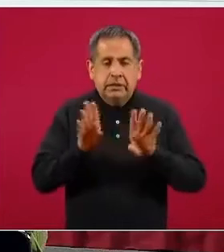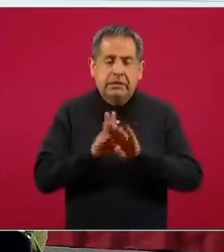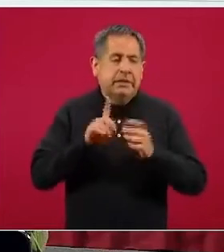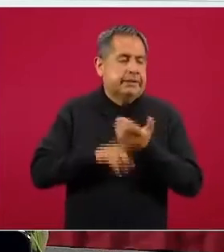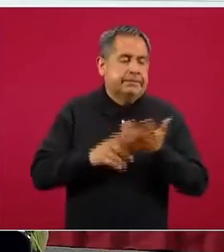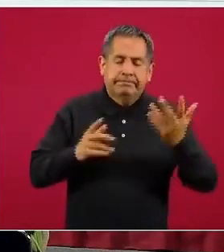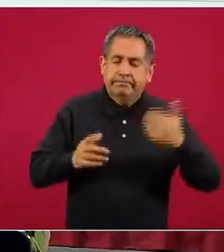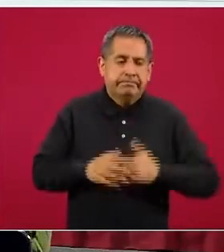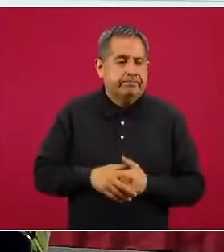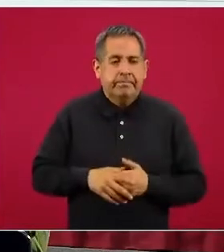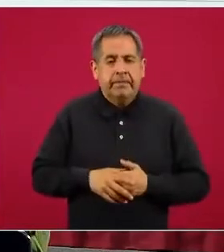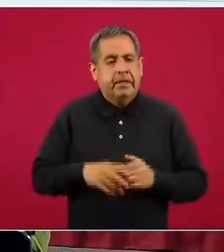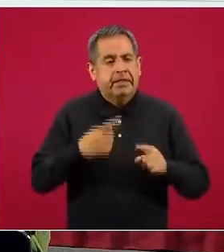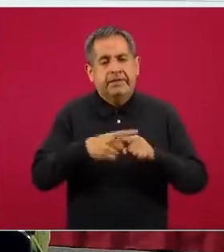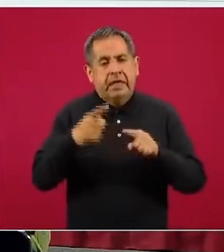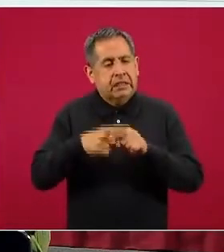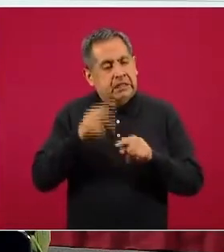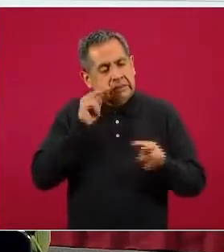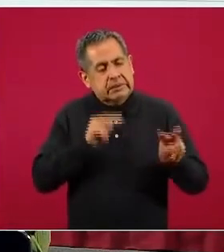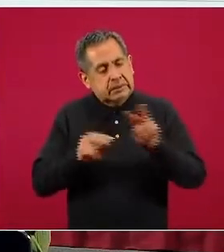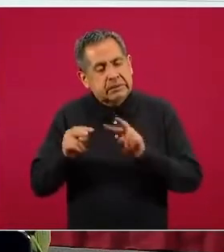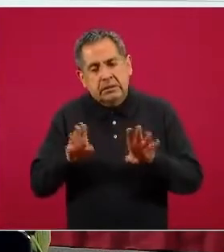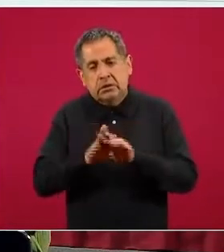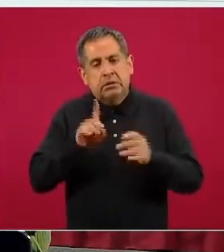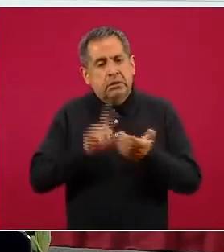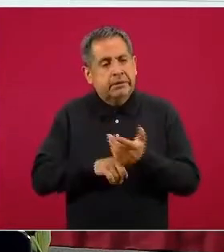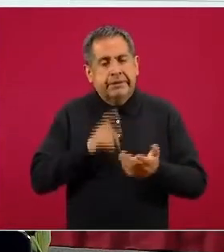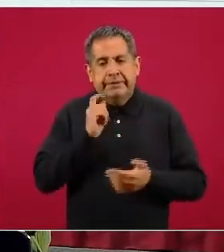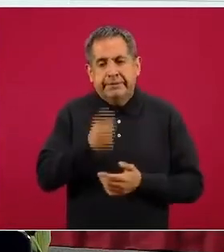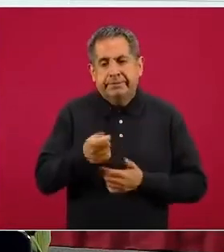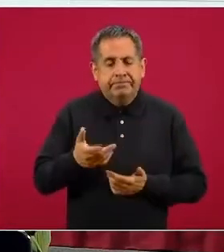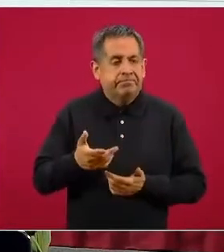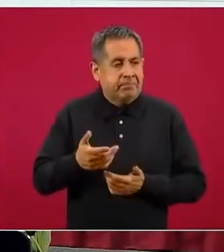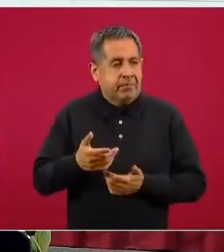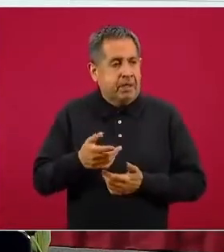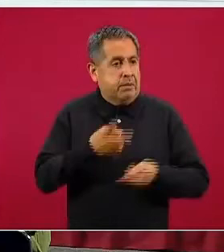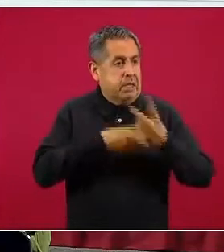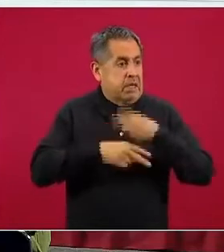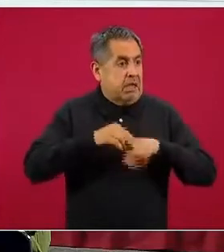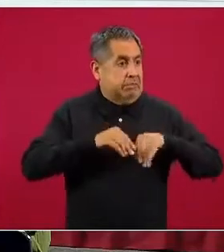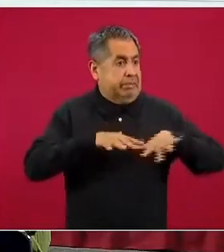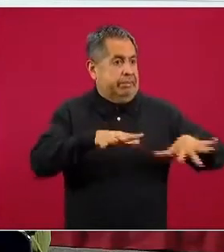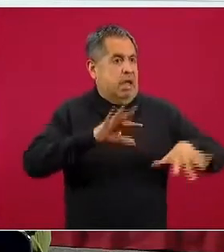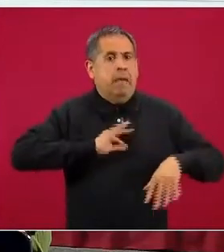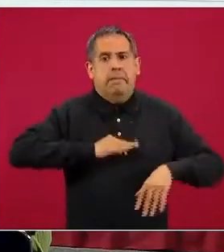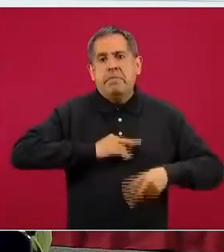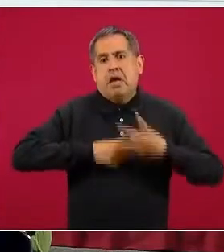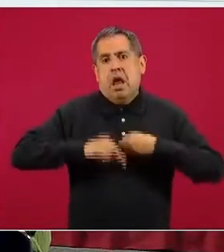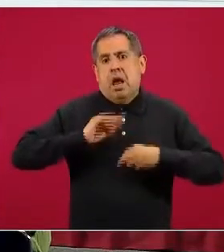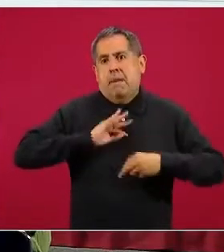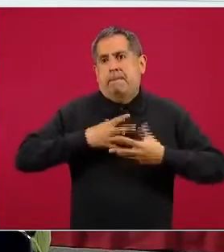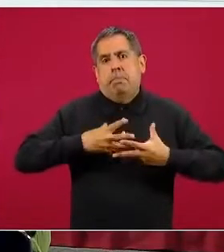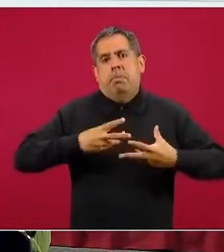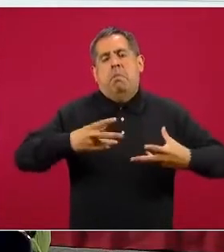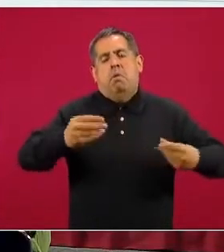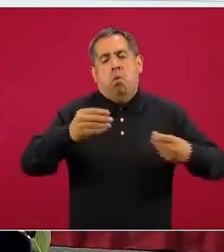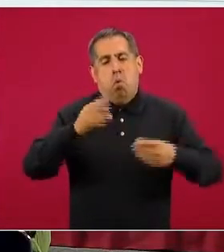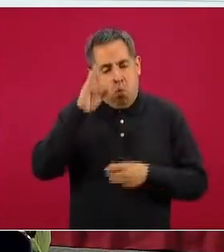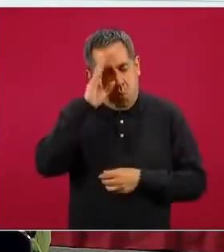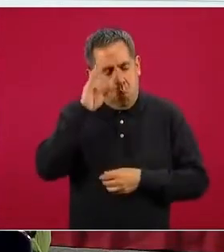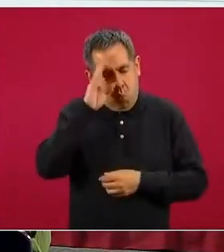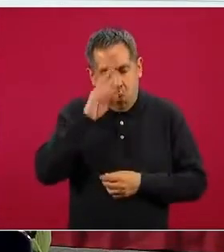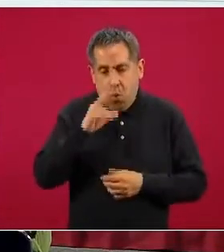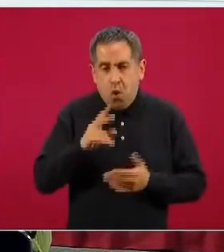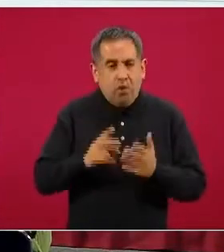con diferentes momentos en el incremento en la actividad viral, y esto por necesidad viene con un